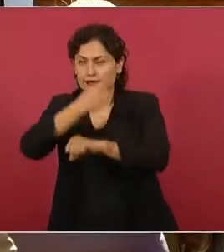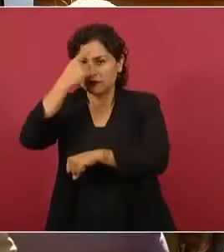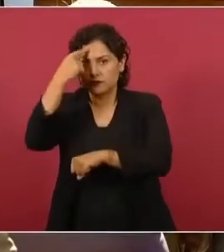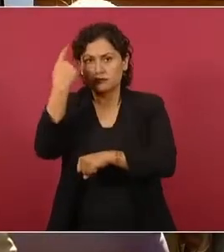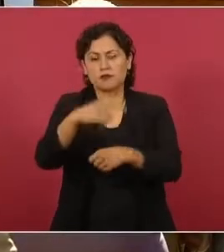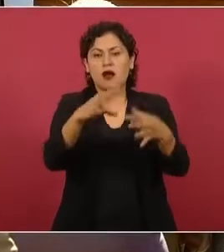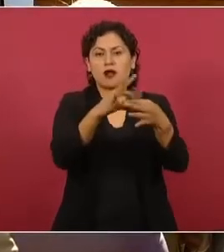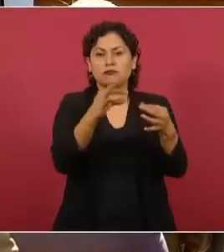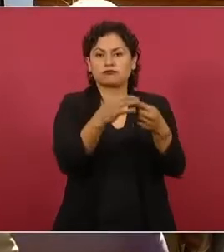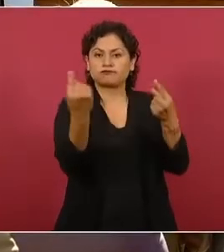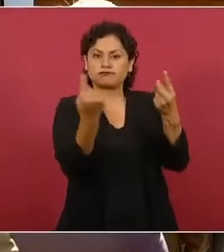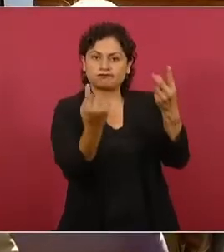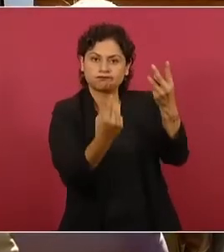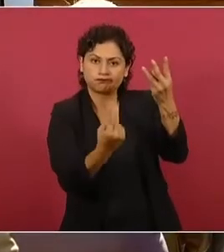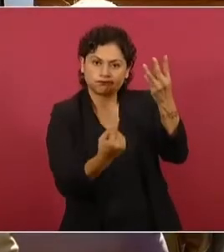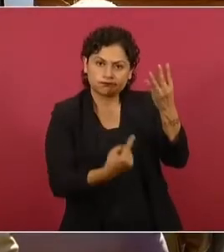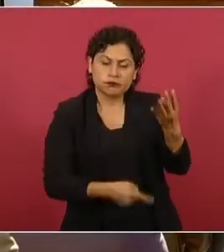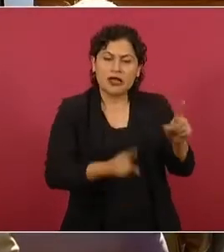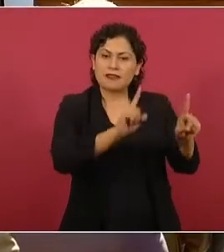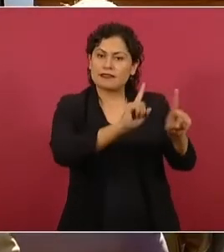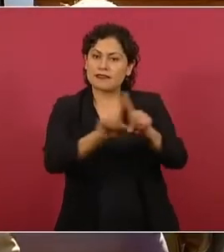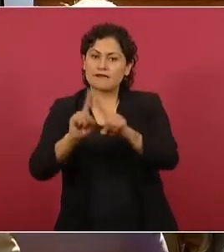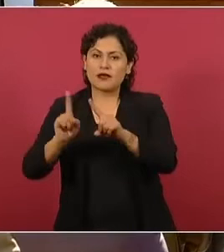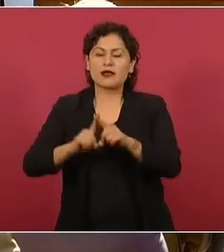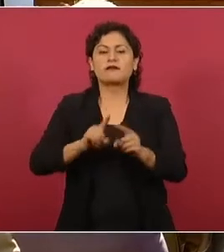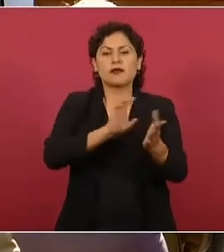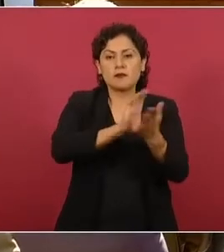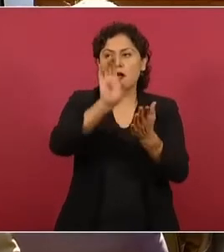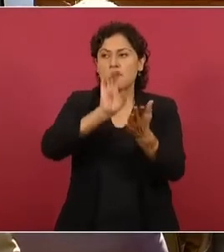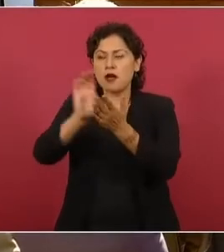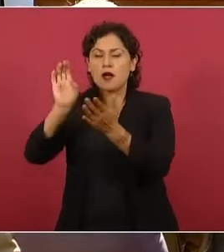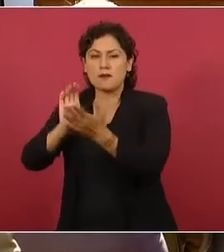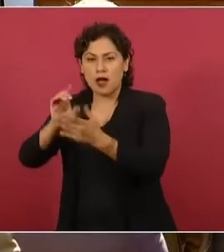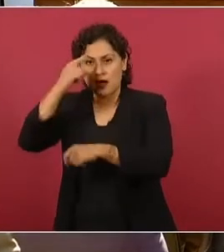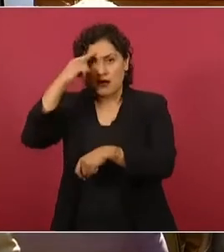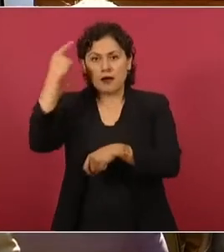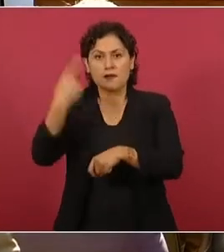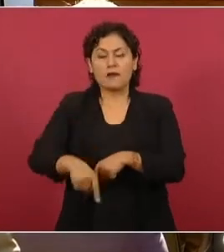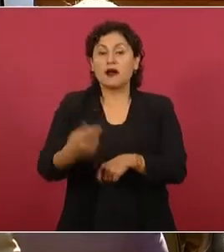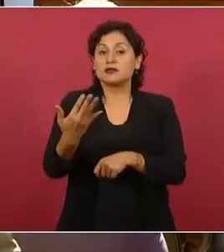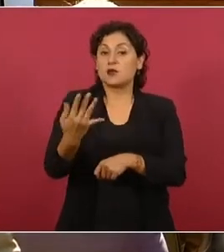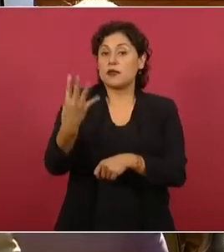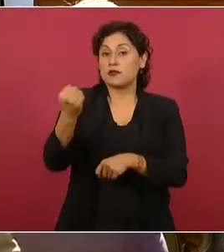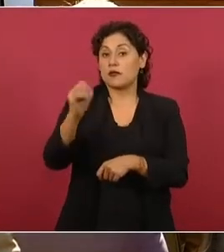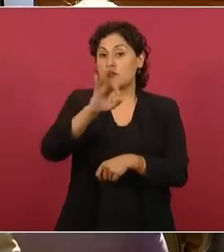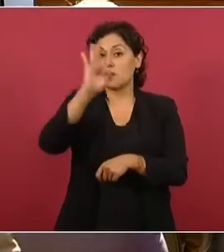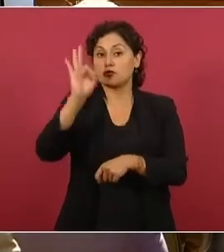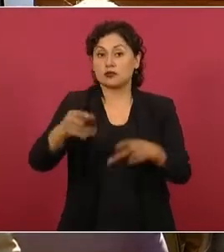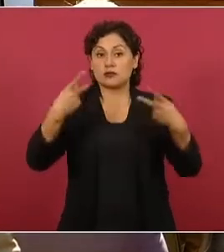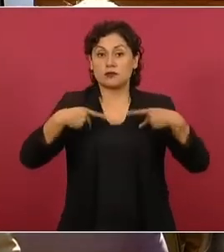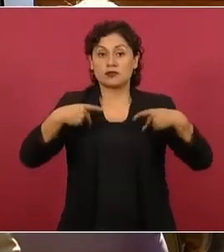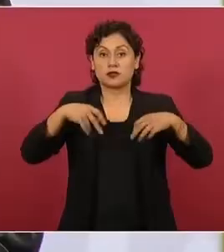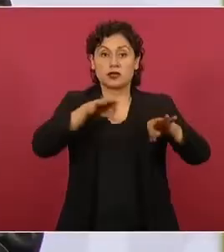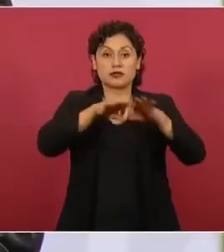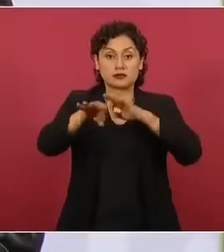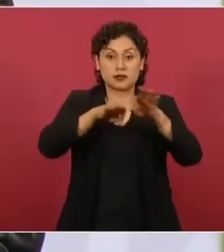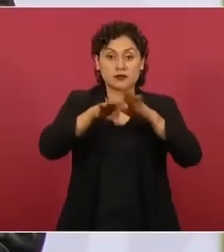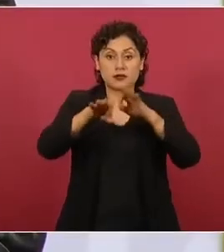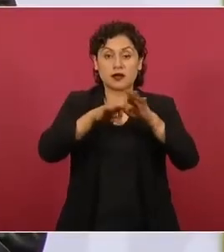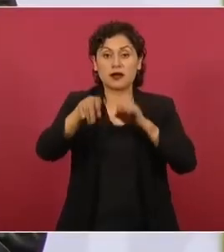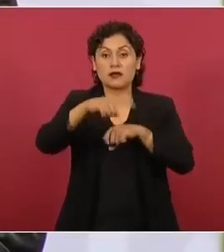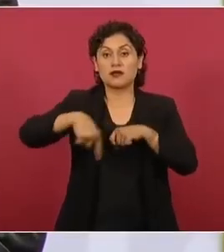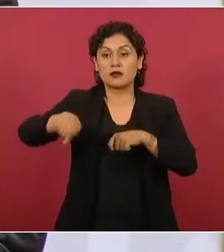productos hasta llegar a atender a ese 59% de los trabajadores ya precalificados que reciben